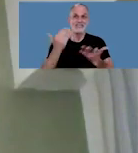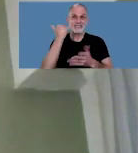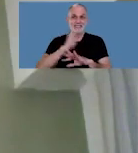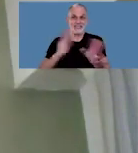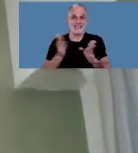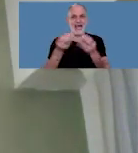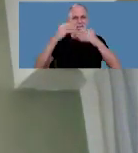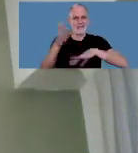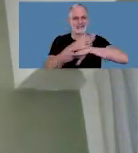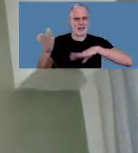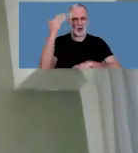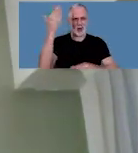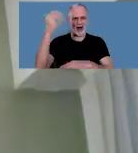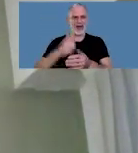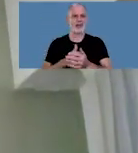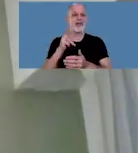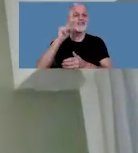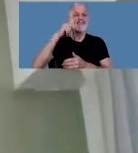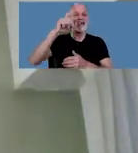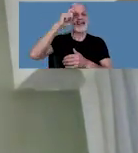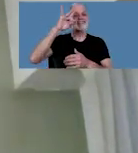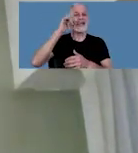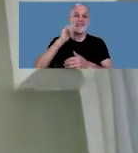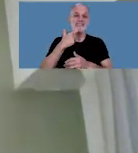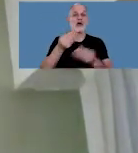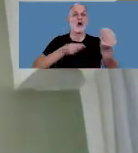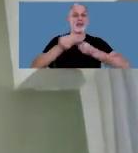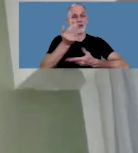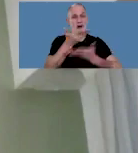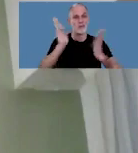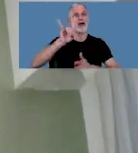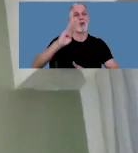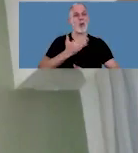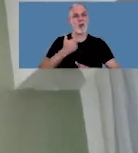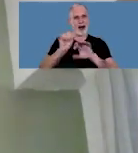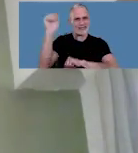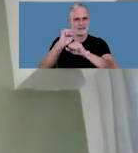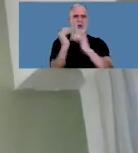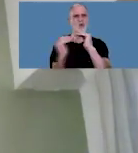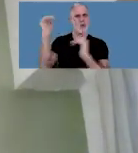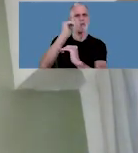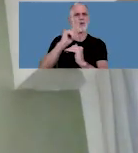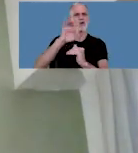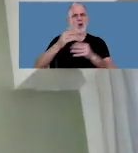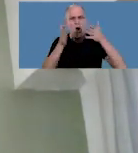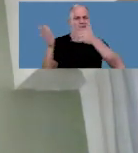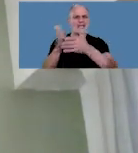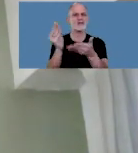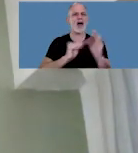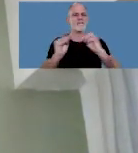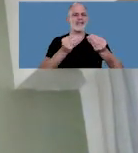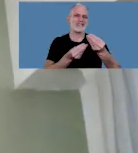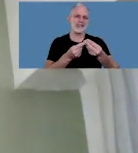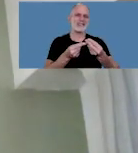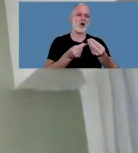inicio de la jornada. Viviana de Celis es contadora pública de la UBA, tiene una diplomatura en orientación administrativa contable también